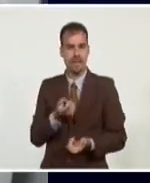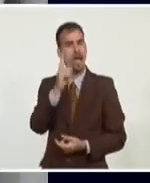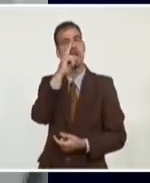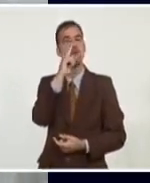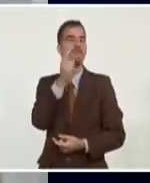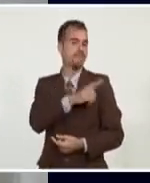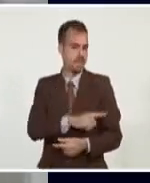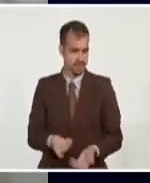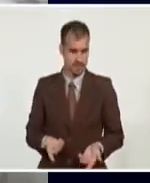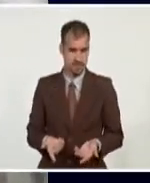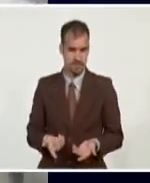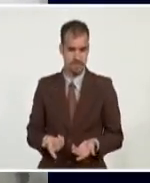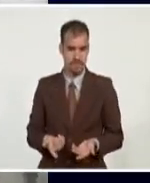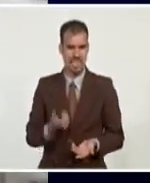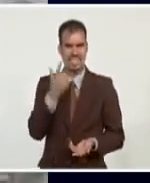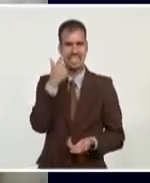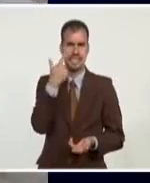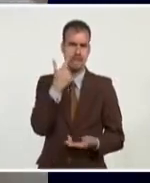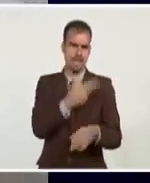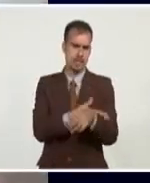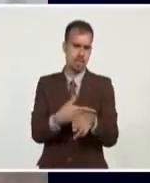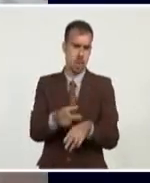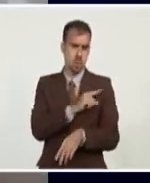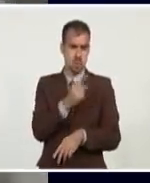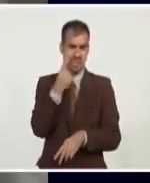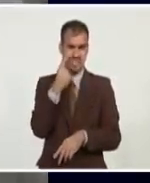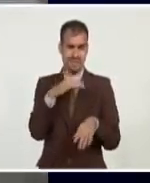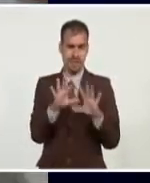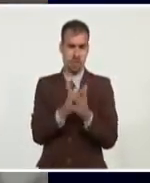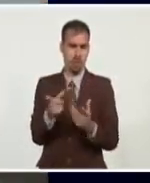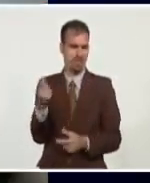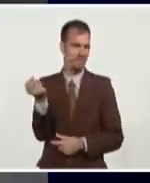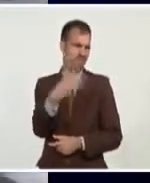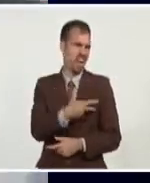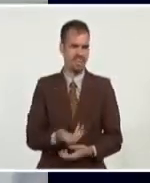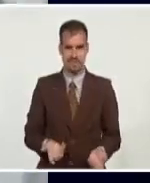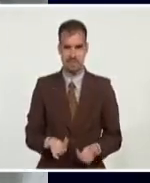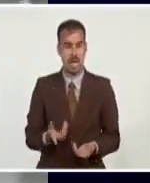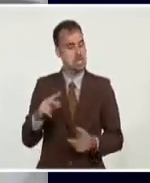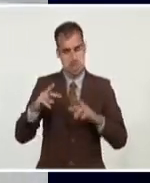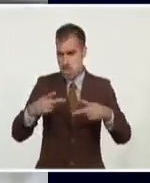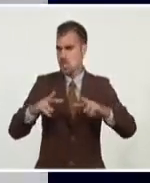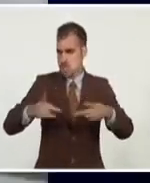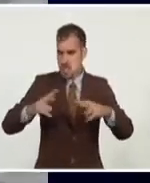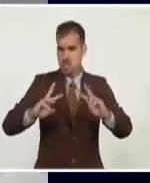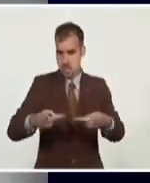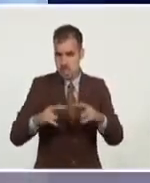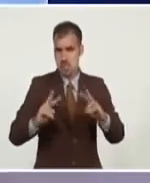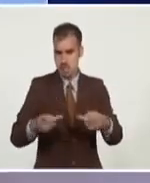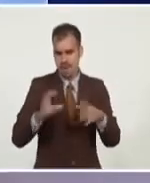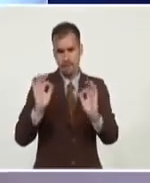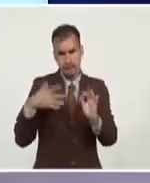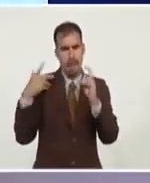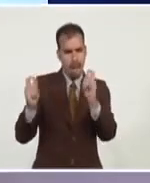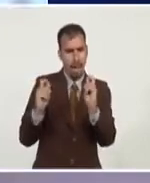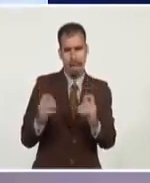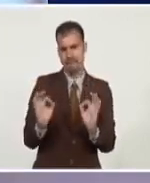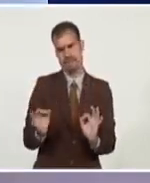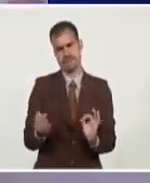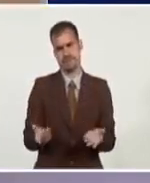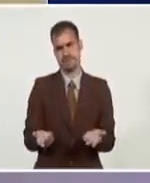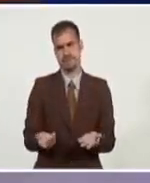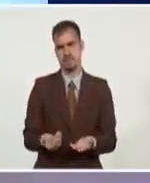pesar de la triste historia reciente de estos ayunos, insisten en el método. Vamos a recordar algo que yo les mostré